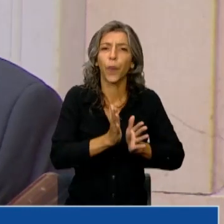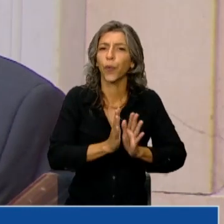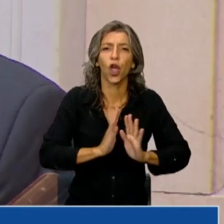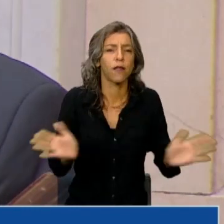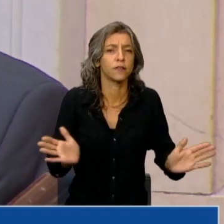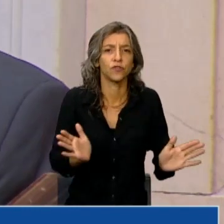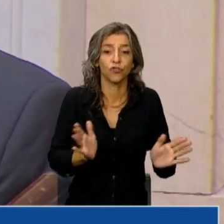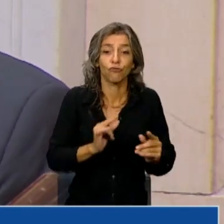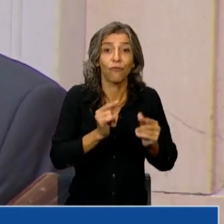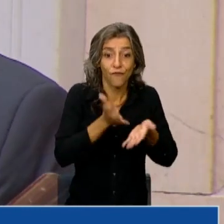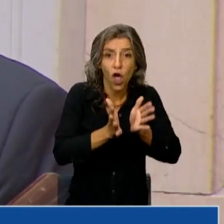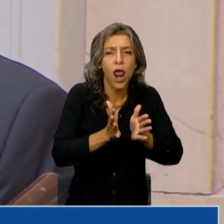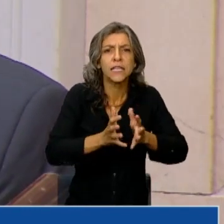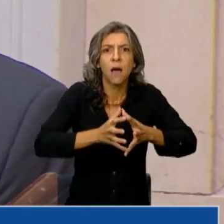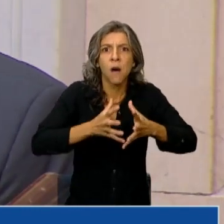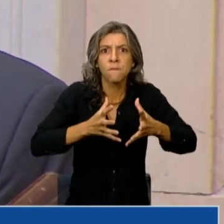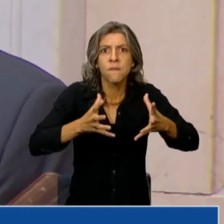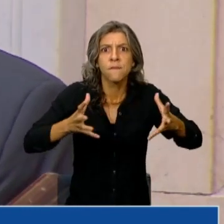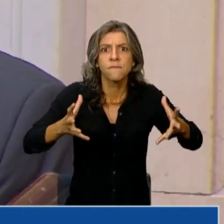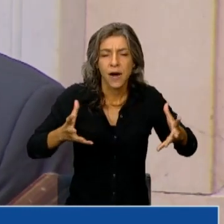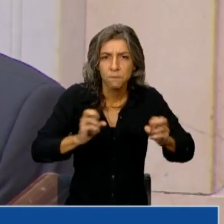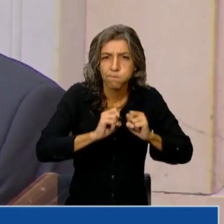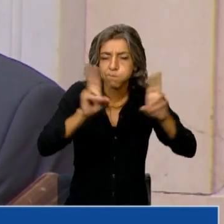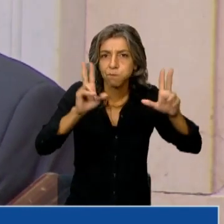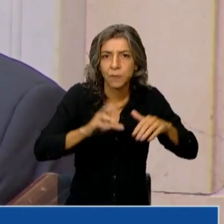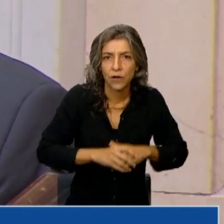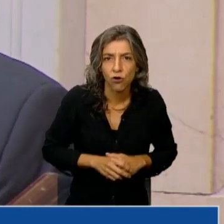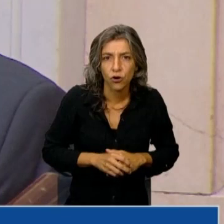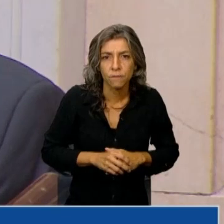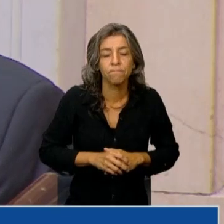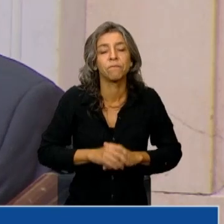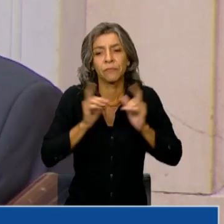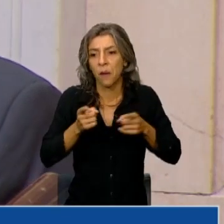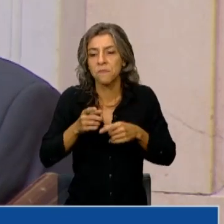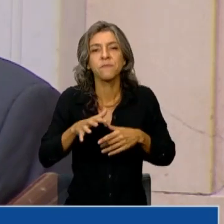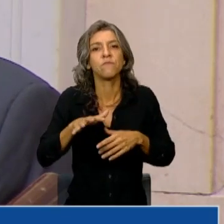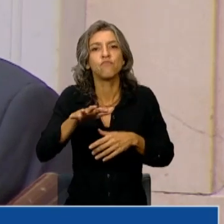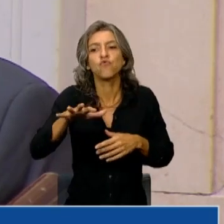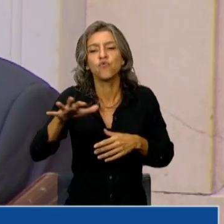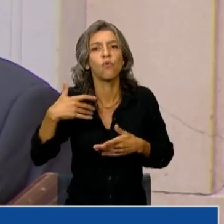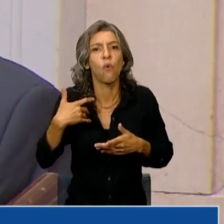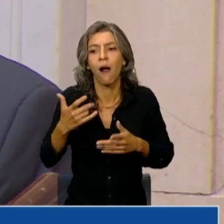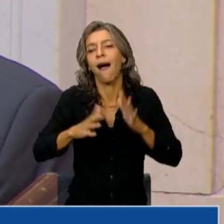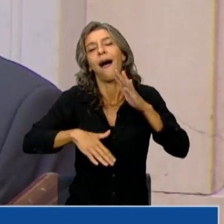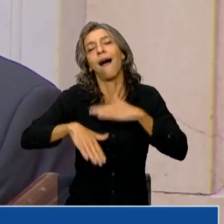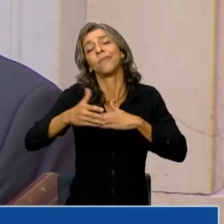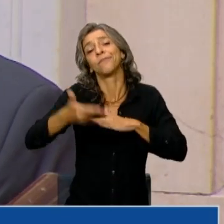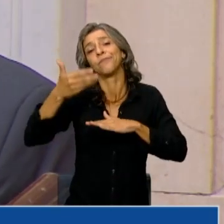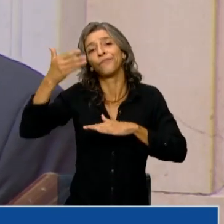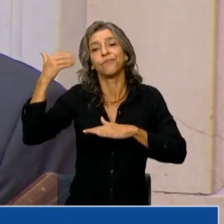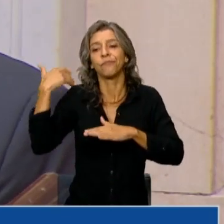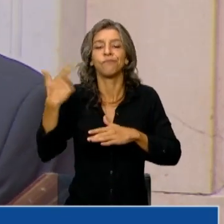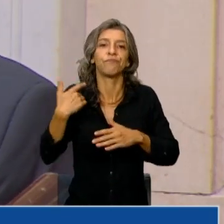vez más violento. El segundo, los espacios de victimización. Antiguamente los delitos se cometían en la